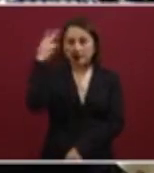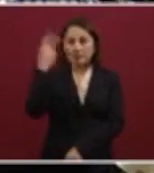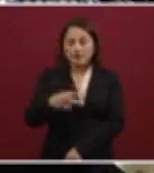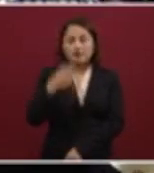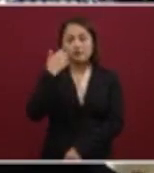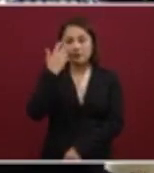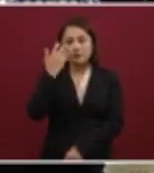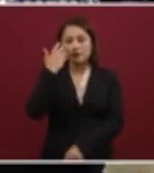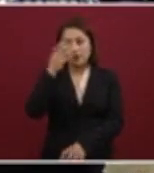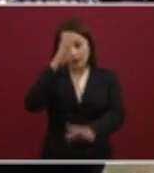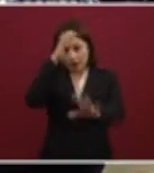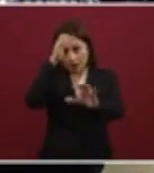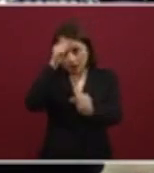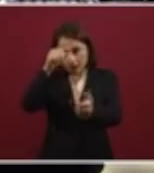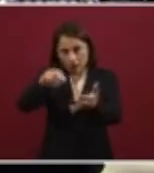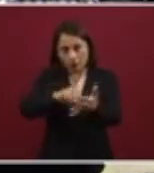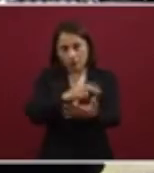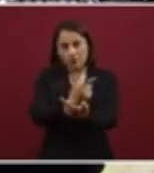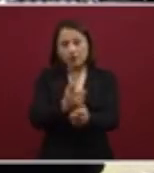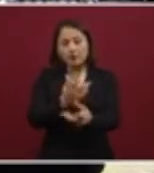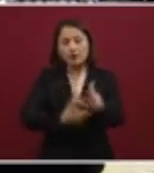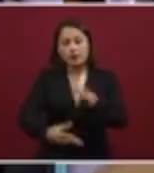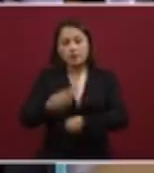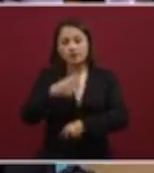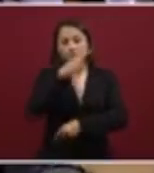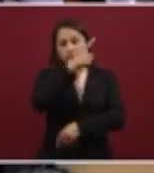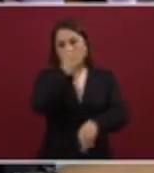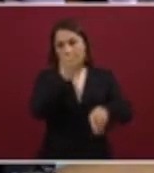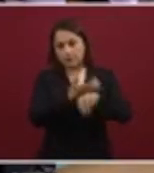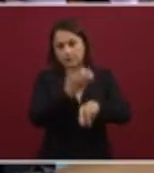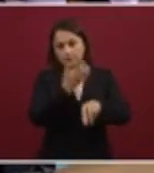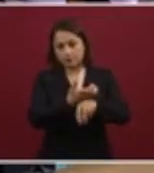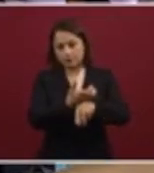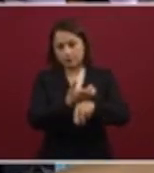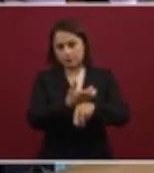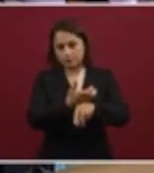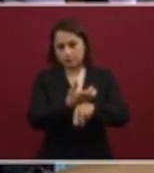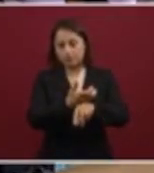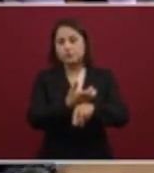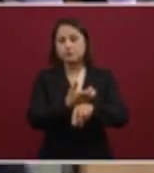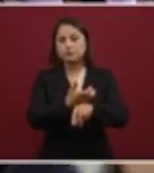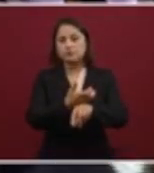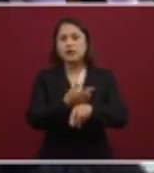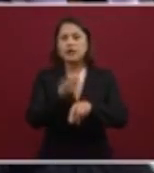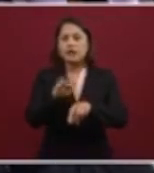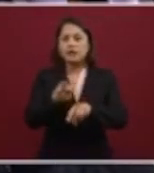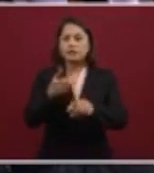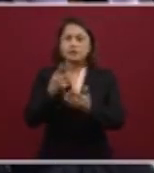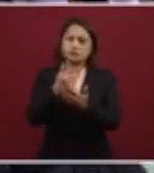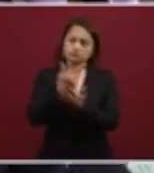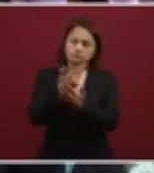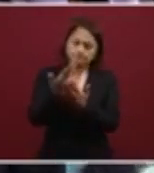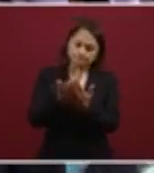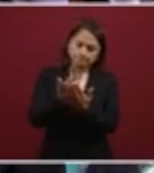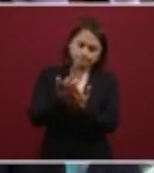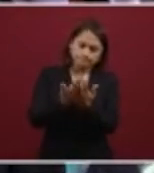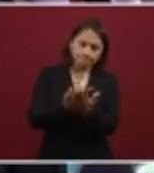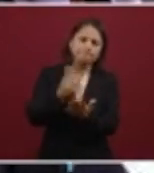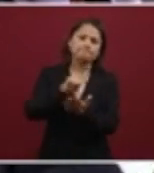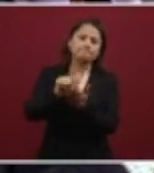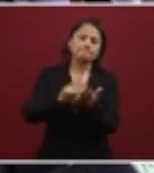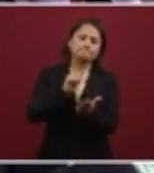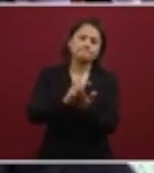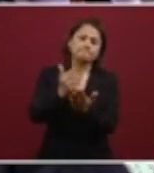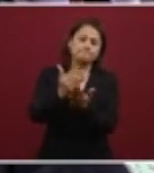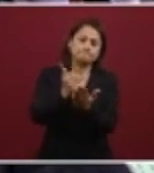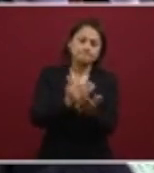Unidos. Lo dice también este cambio un poco en la política migratoria, que bueno, ya produjo, por